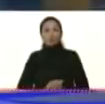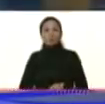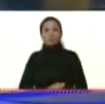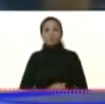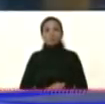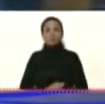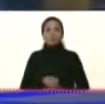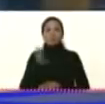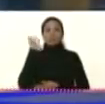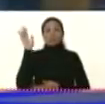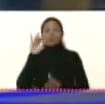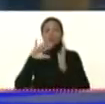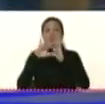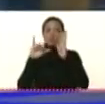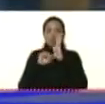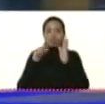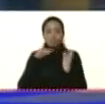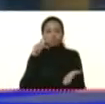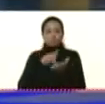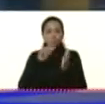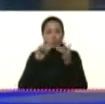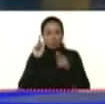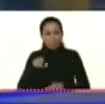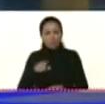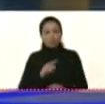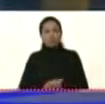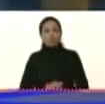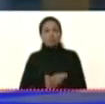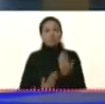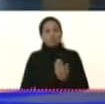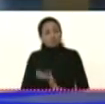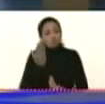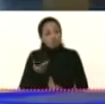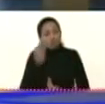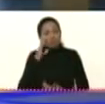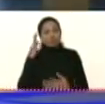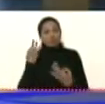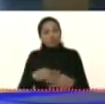a la Asamblea Constituyente presente aquí. Es muy importante